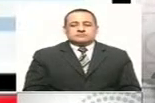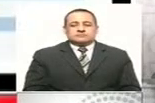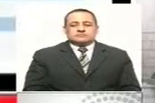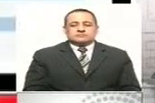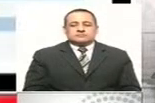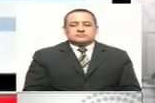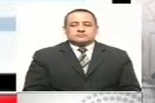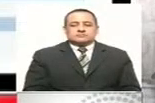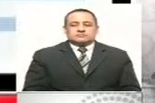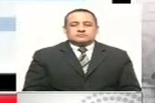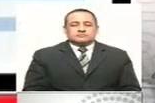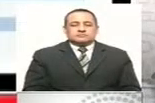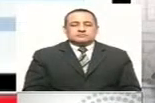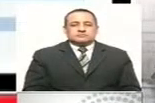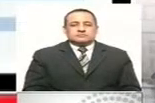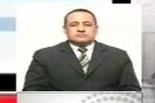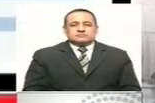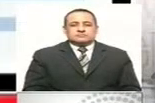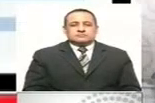en cuanto